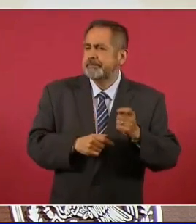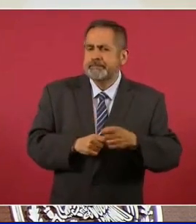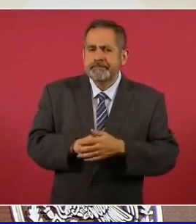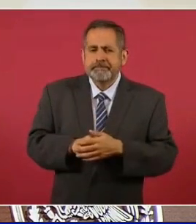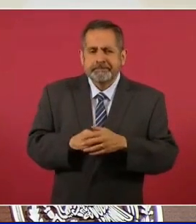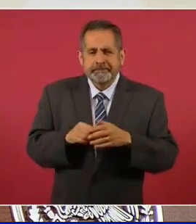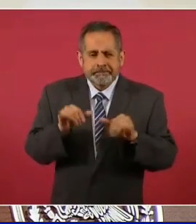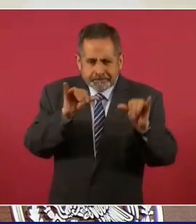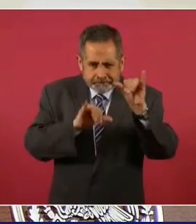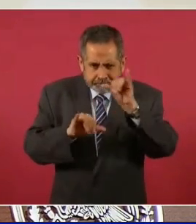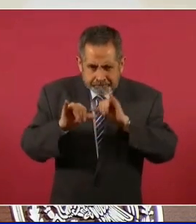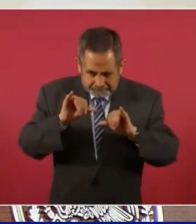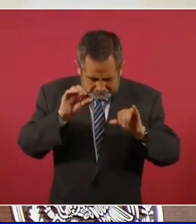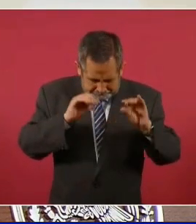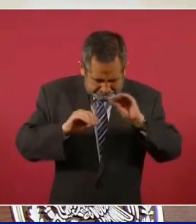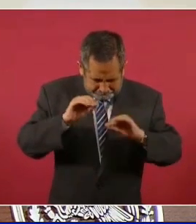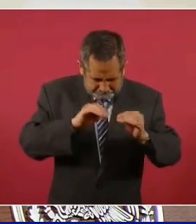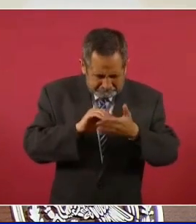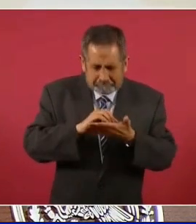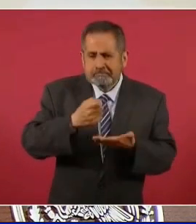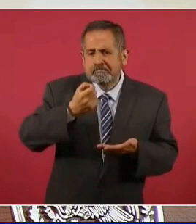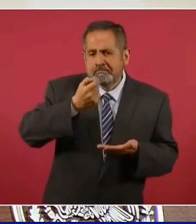químicas artificiales